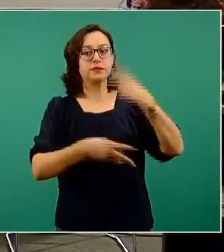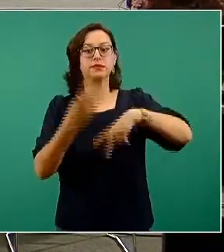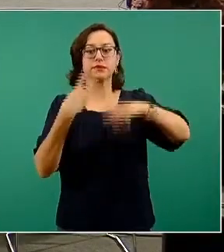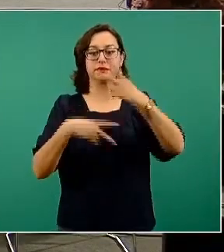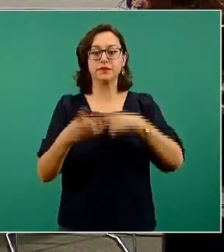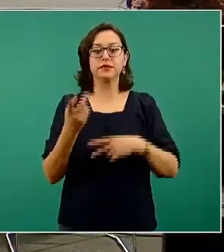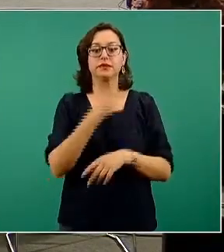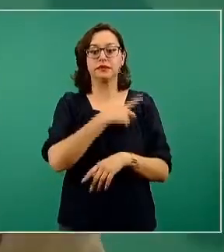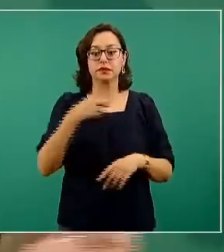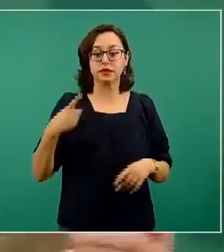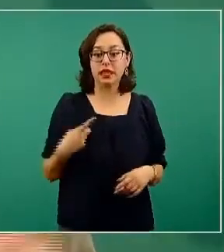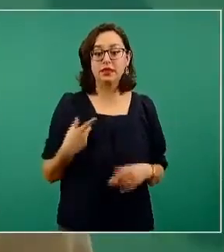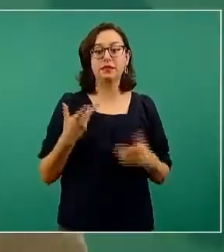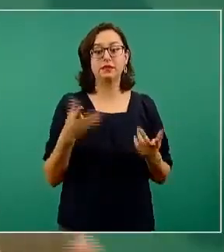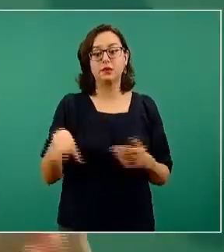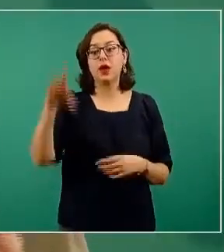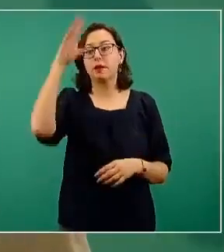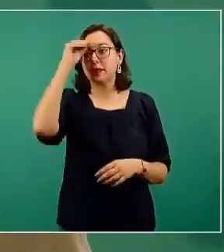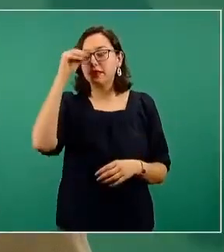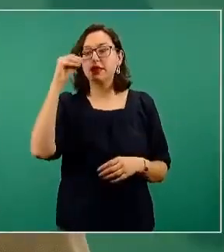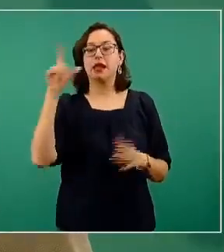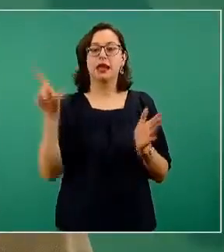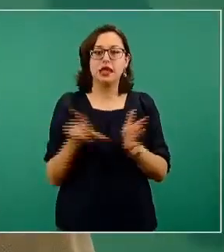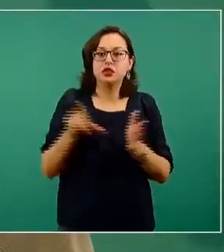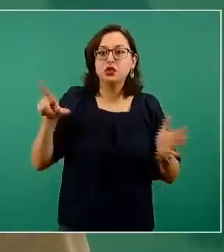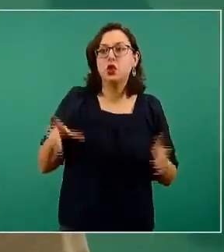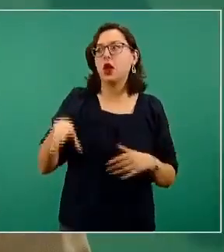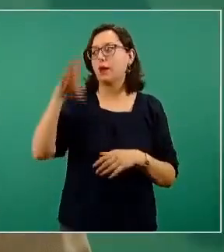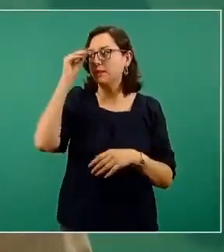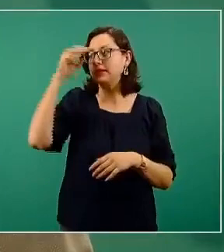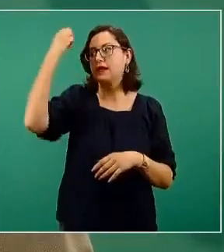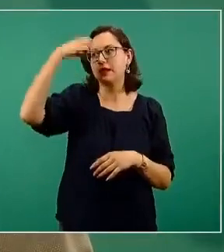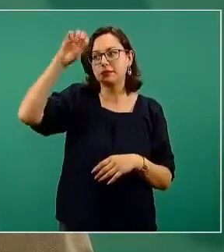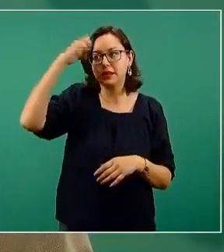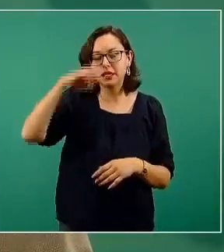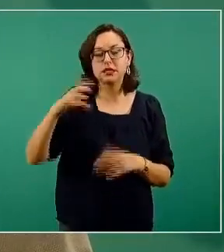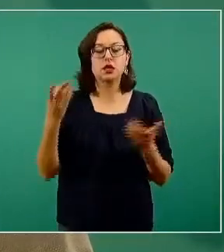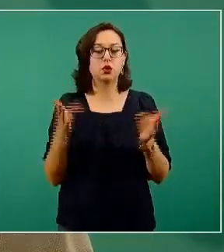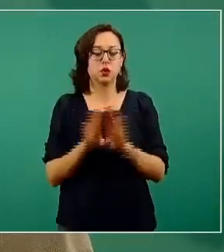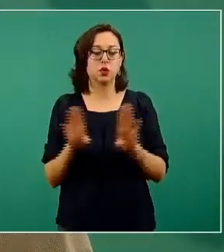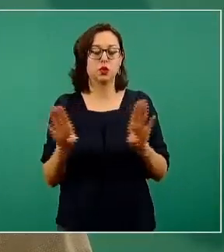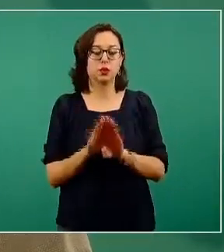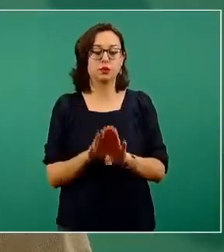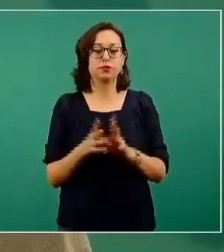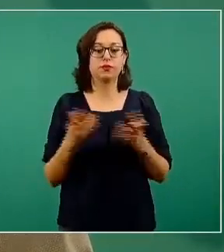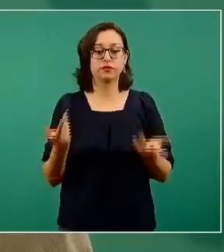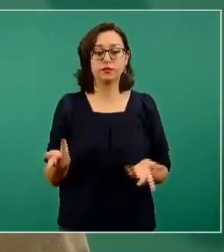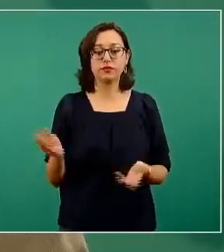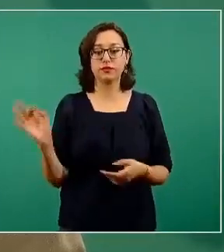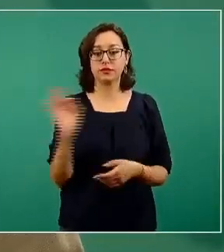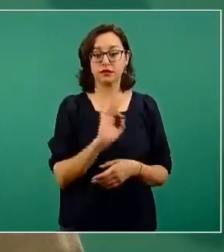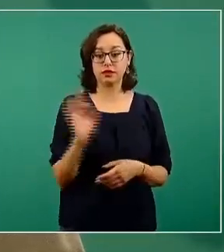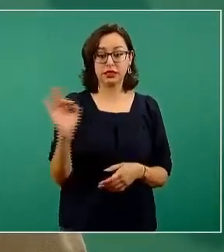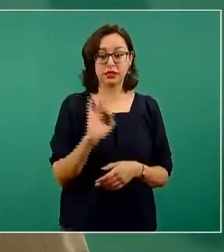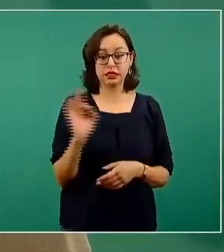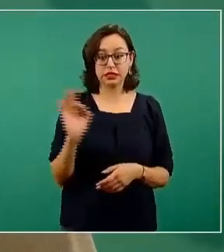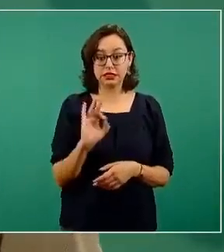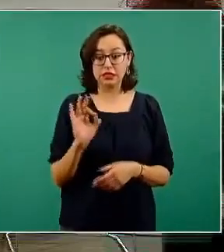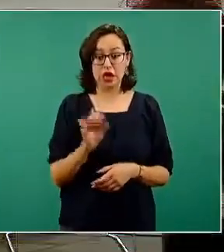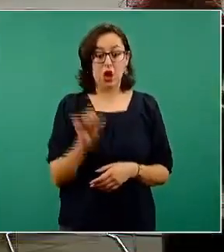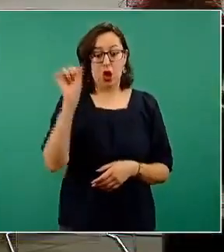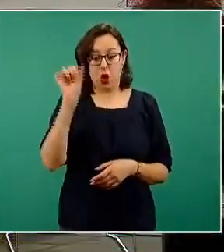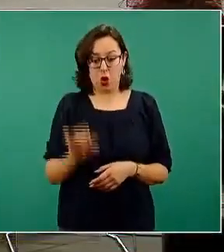insistido, aprendamos de las experiencias de los otros, en donde sí hubo la posibilidad, tal vez es mejor iniciar un día